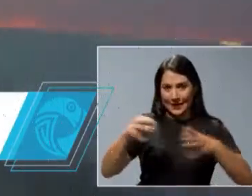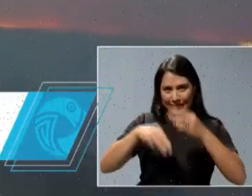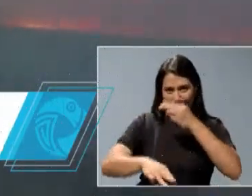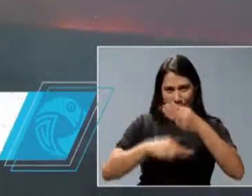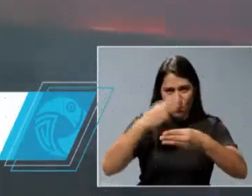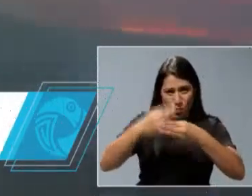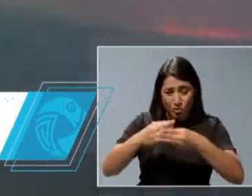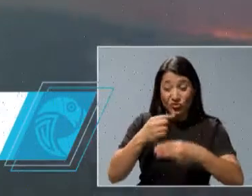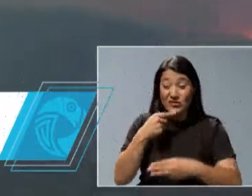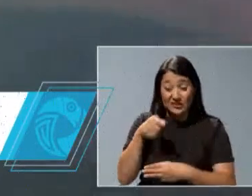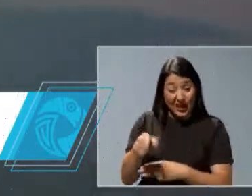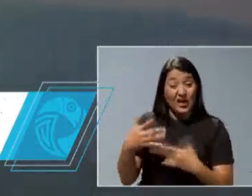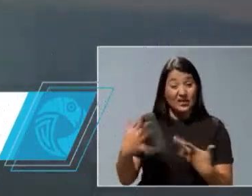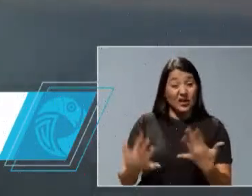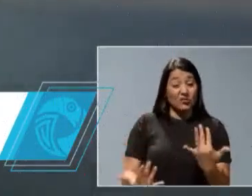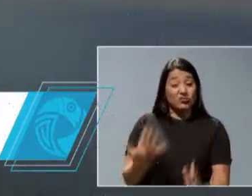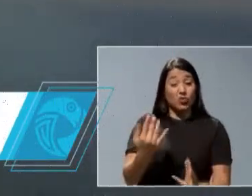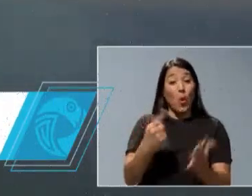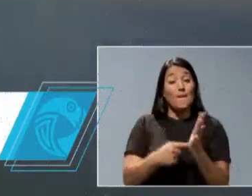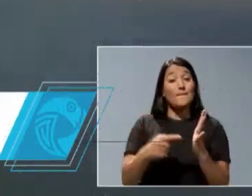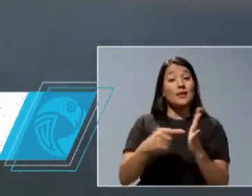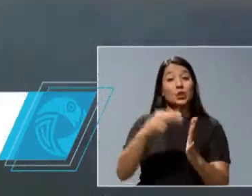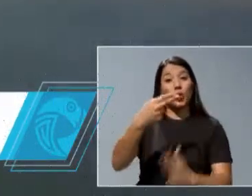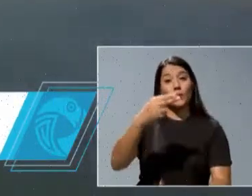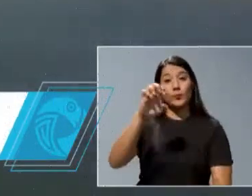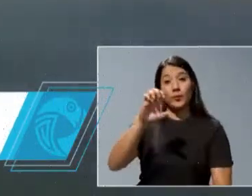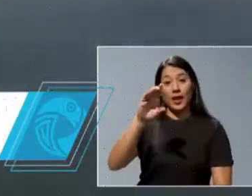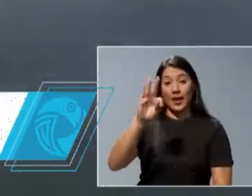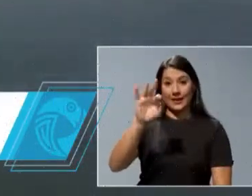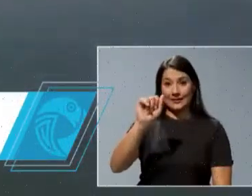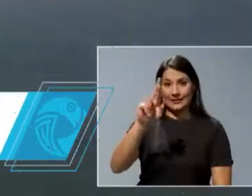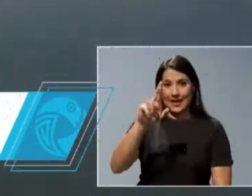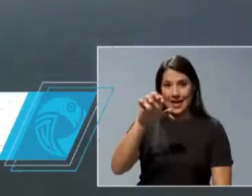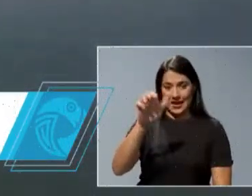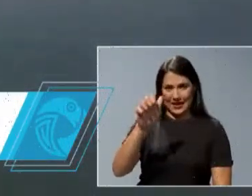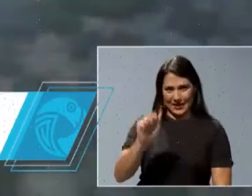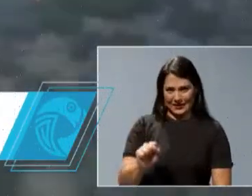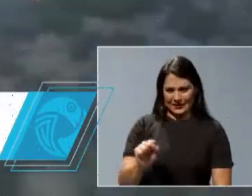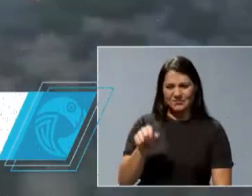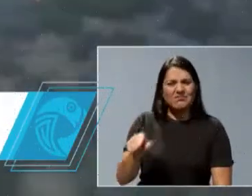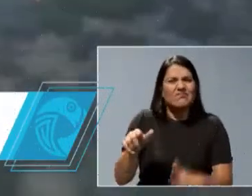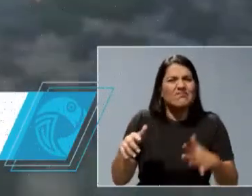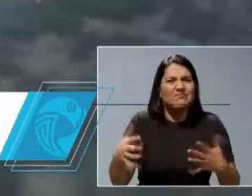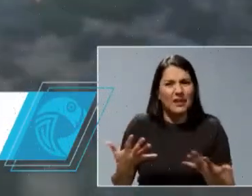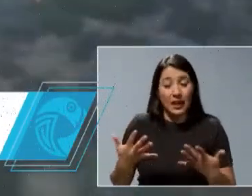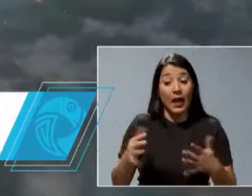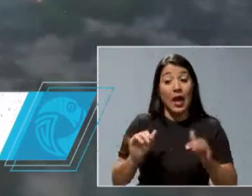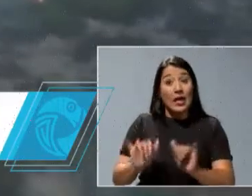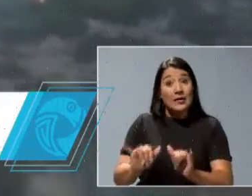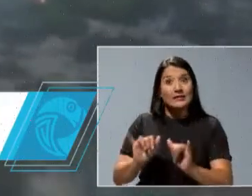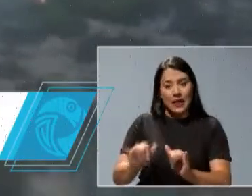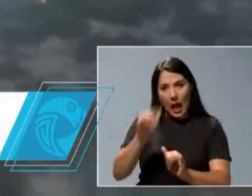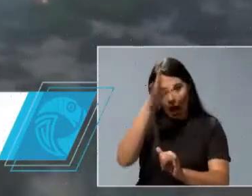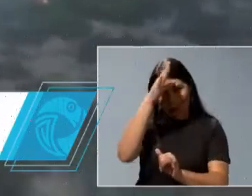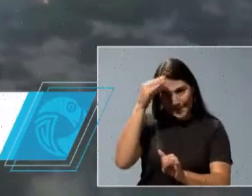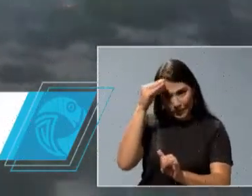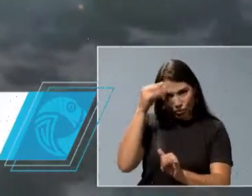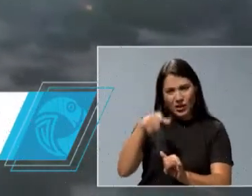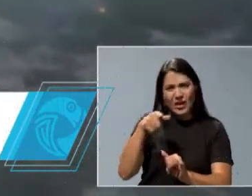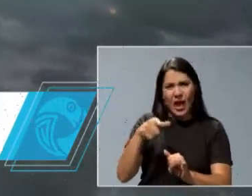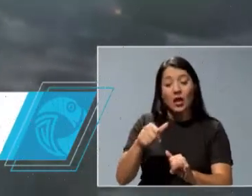ardido más de 1 millón de hectáreas. El Pantanal es una llanura amazónica que durante la estación húmeda se inunda